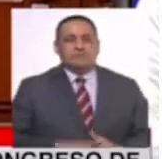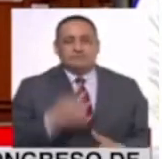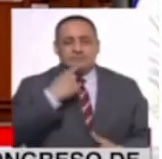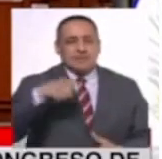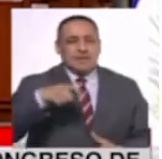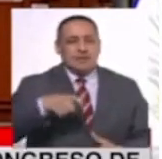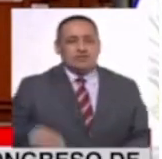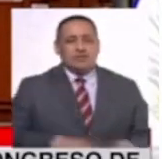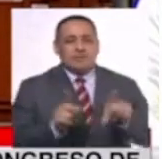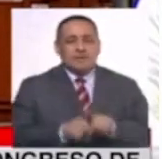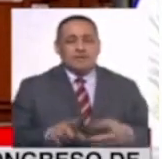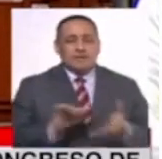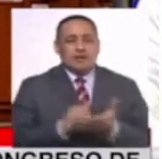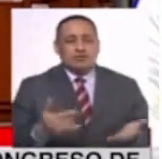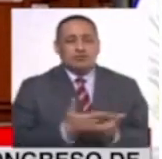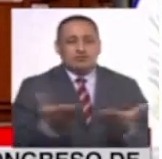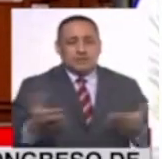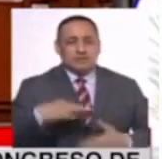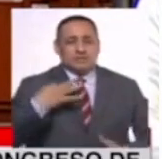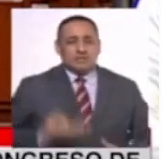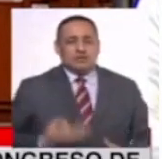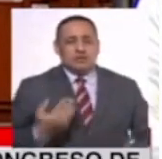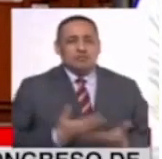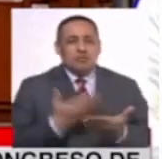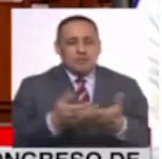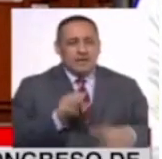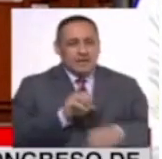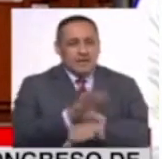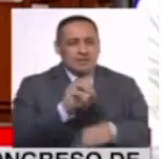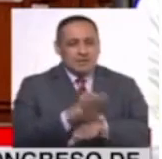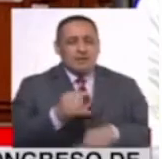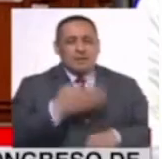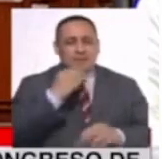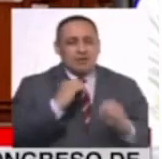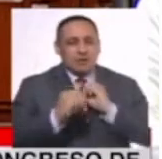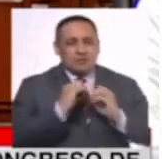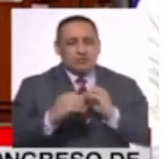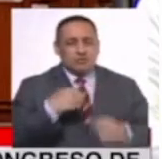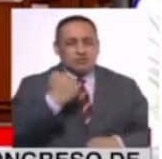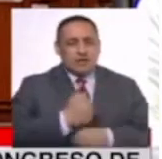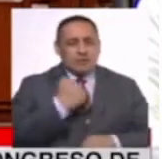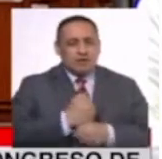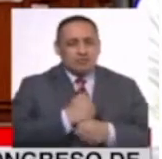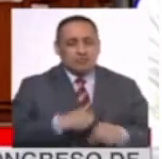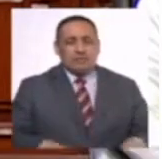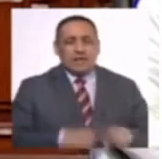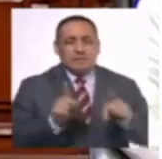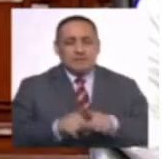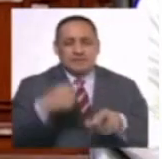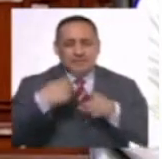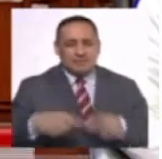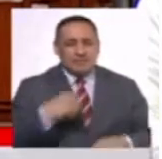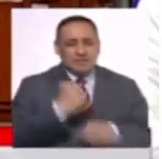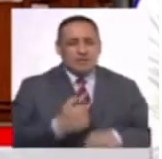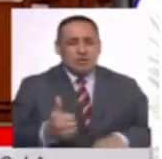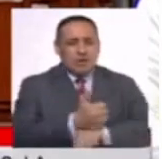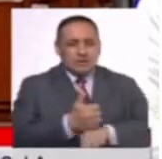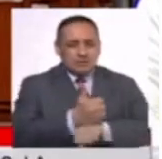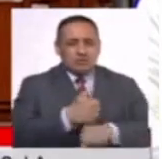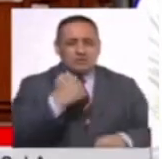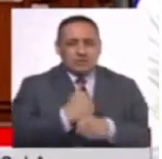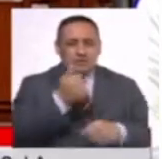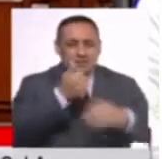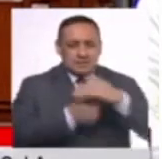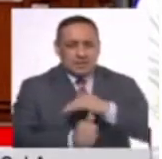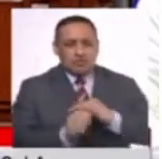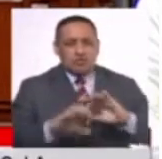Es necesario también, señores, promover la capacitación y el mejoramiento de las competencias de los funcionarios, asesores y trabajadores